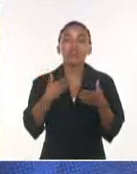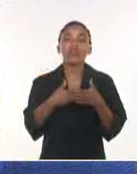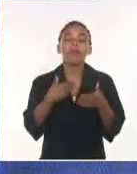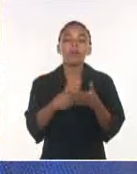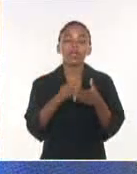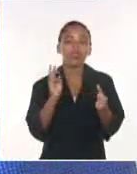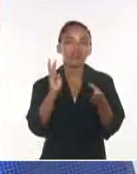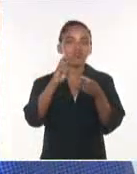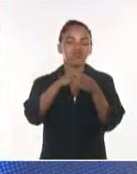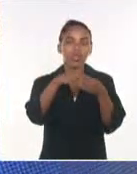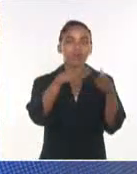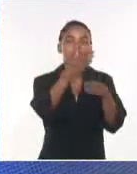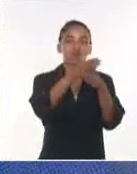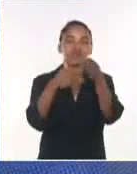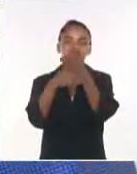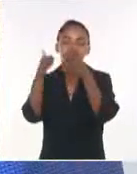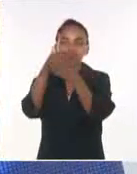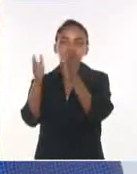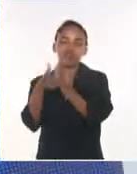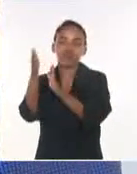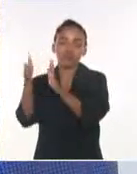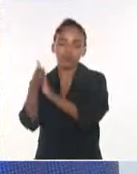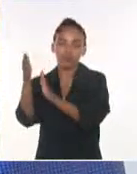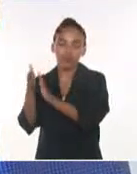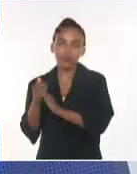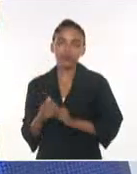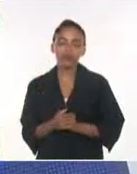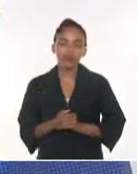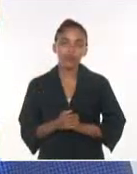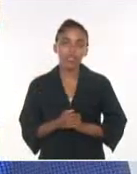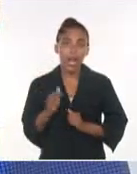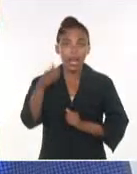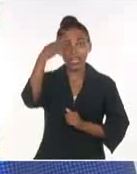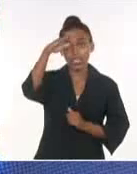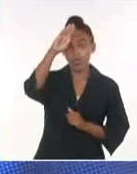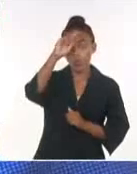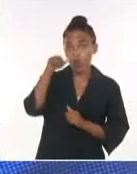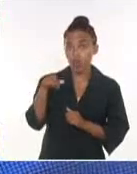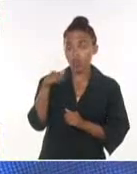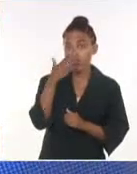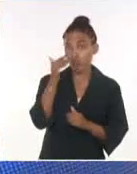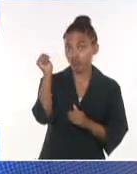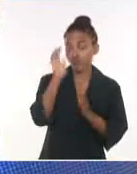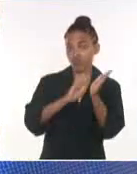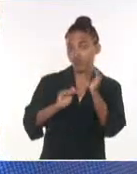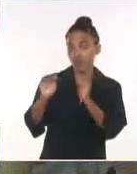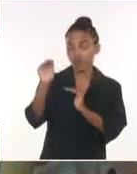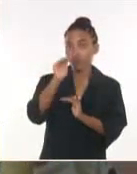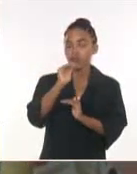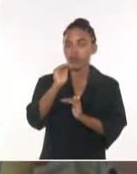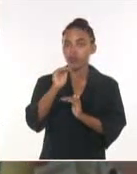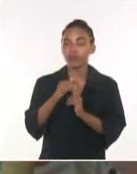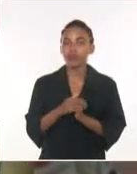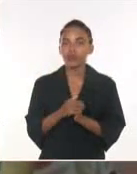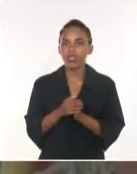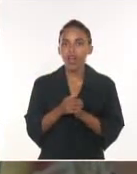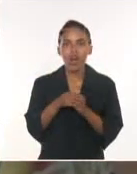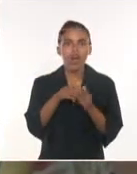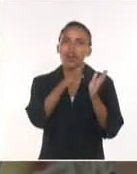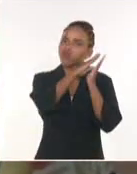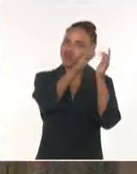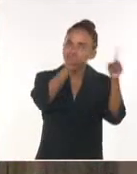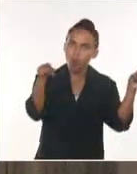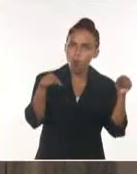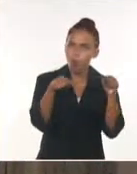que es una de las residencias más integrales que hemos visto en el país en cuanto a sus condiciones. Cuartos decorosos con una estética